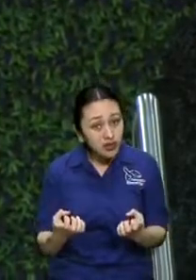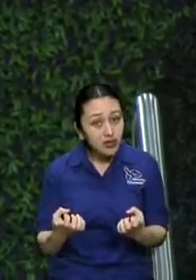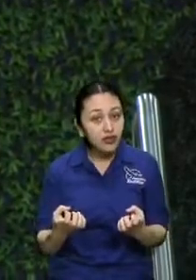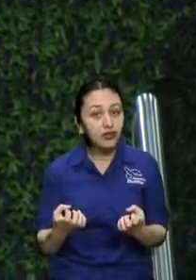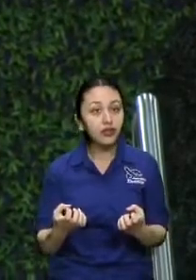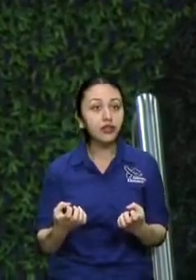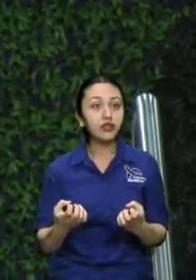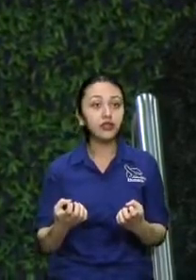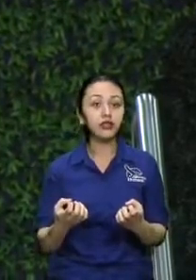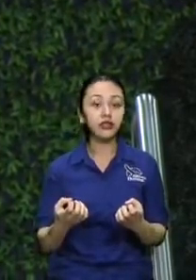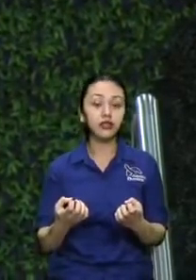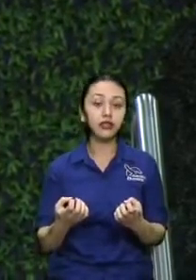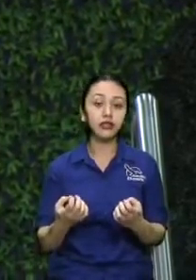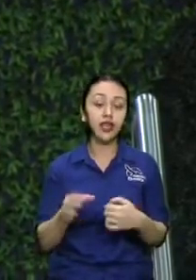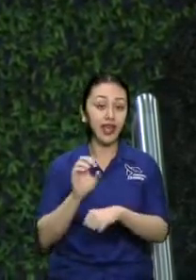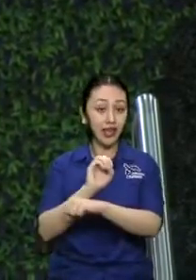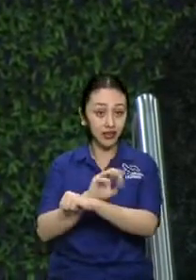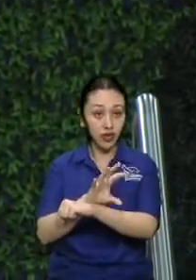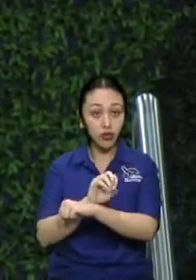iba a perder mucho dinero.